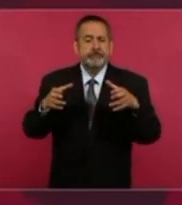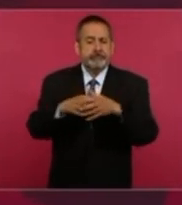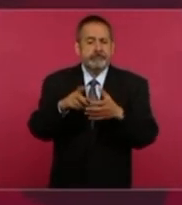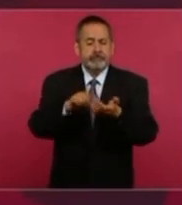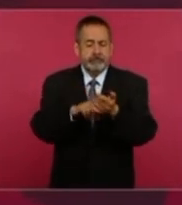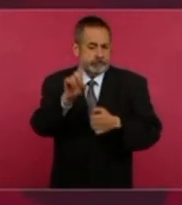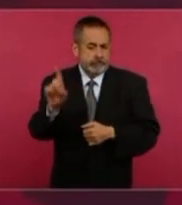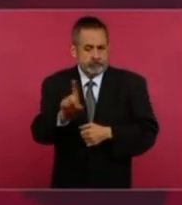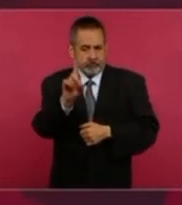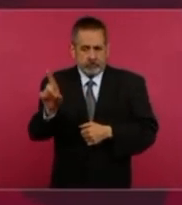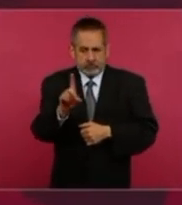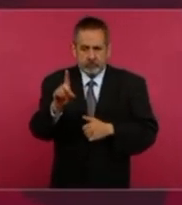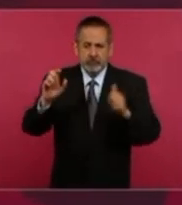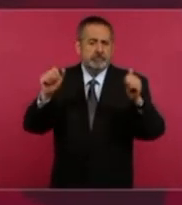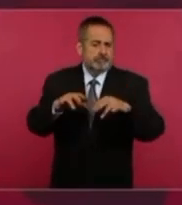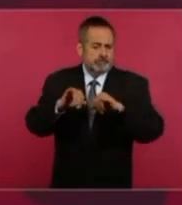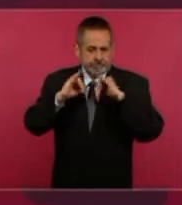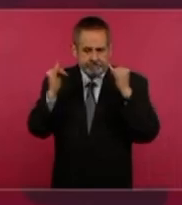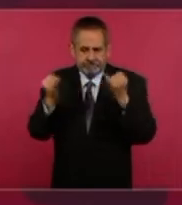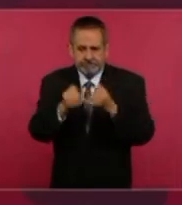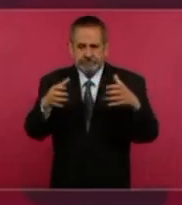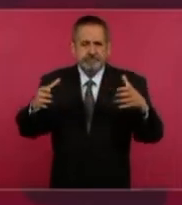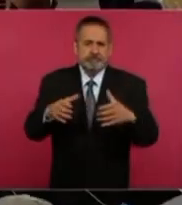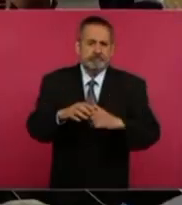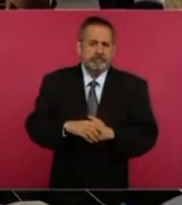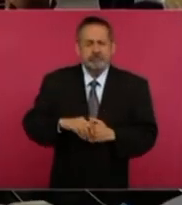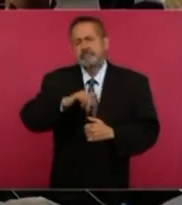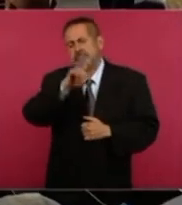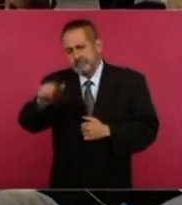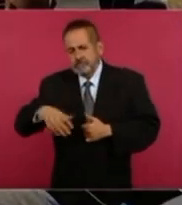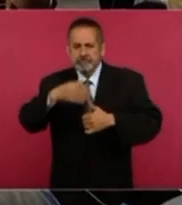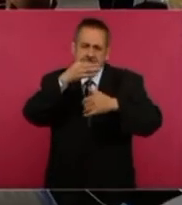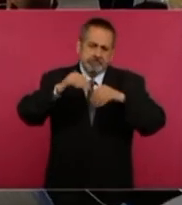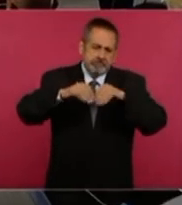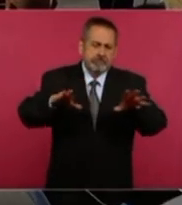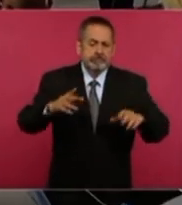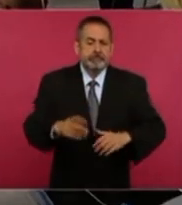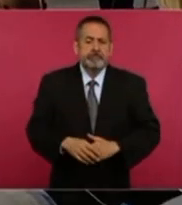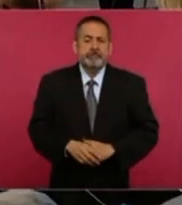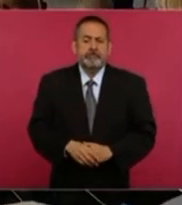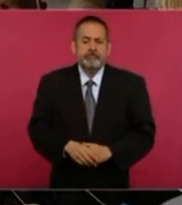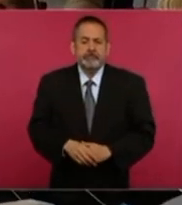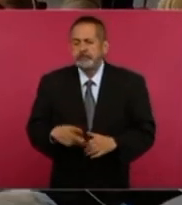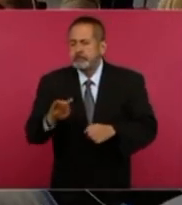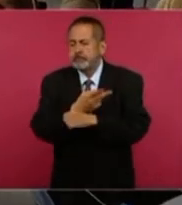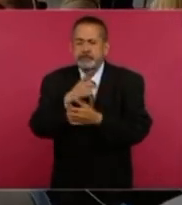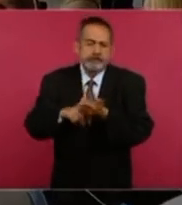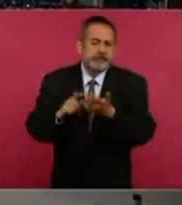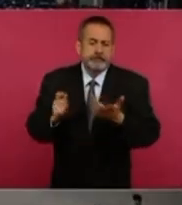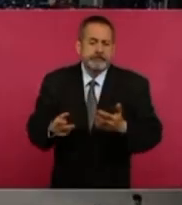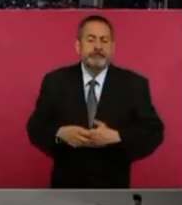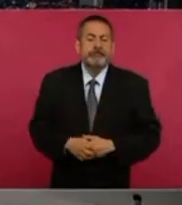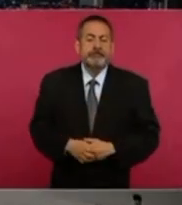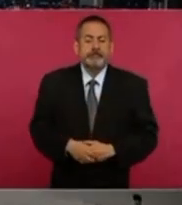domingo, y ya les vamos a informar qué resultados.